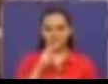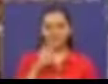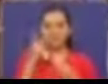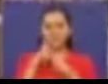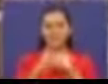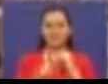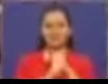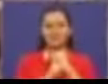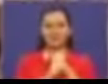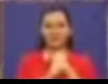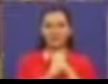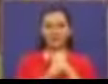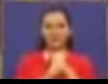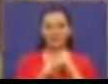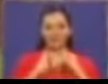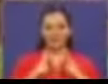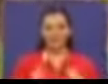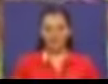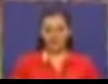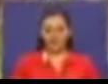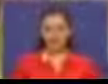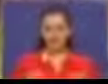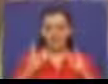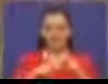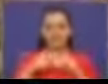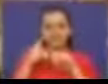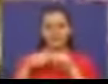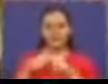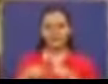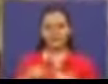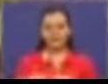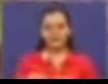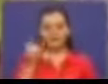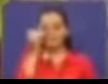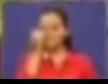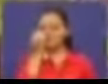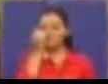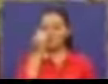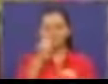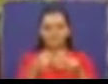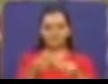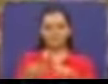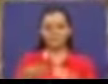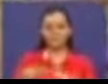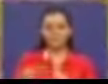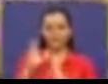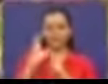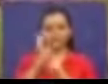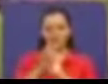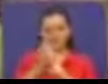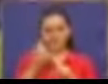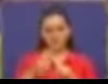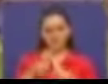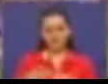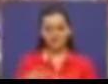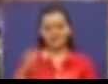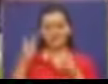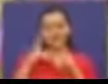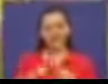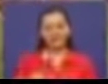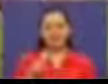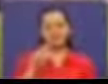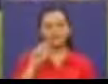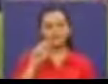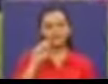por la salud, veo hermanos de las diferentes nacionalidades. Aquí también veo al alcalde de Sucuba, que me está haciendo mala seña porque me olvidé